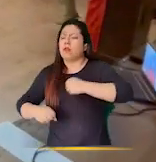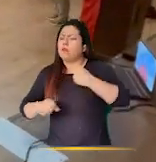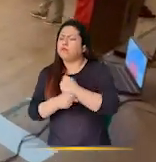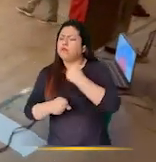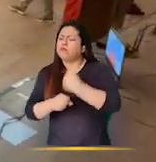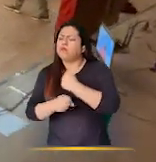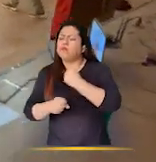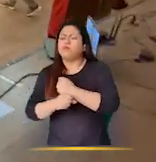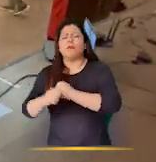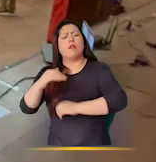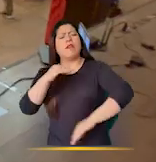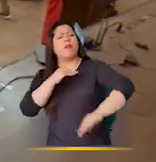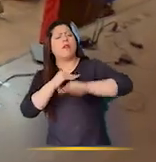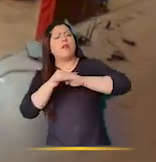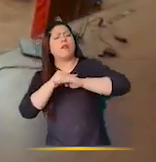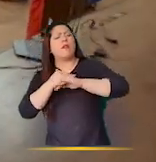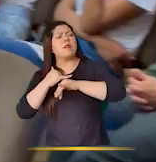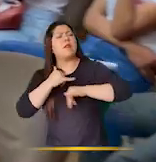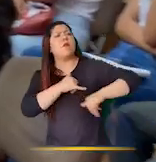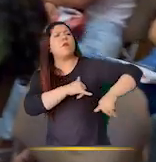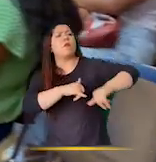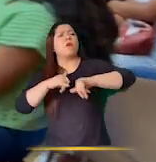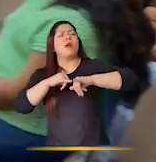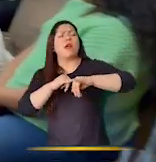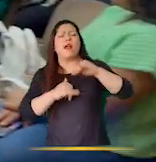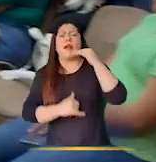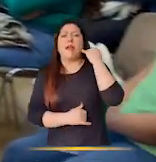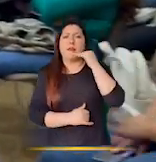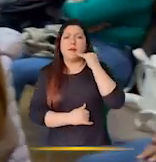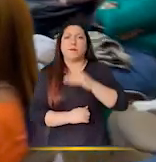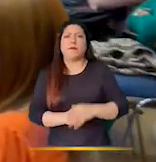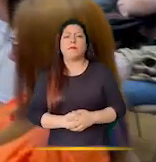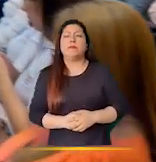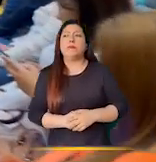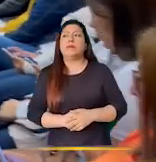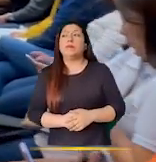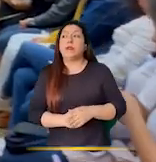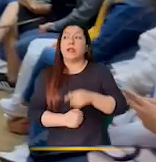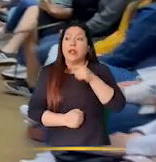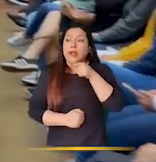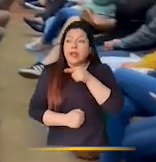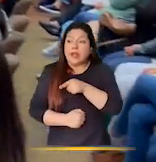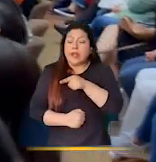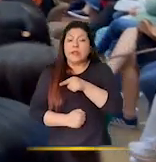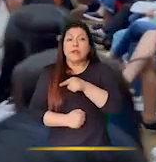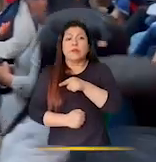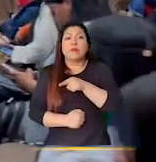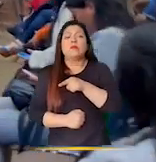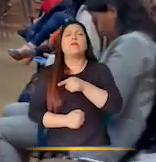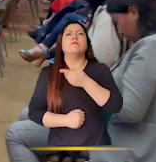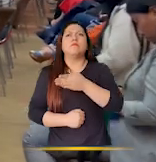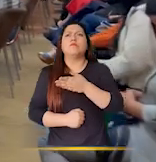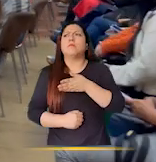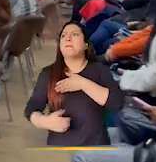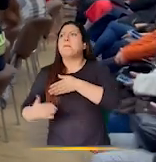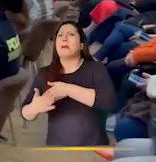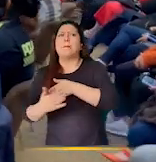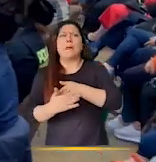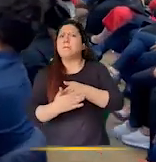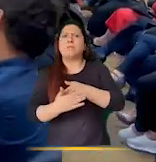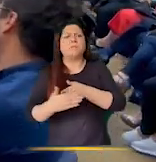las instituciones trabajar en la equidad y la igualdad de las mujeres. Y con esto